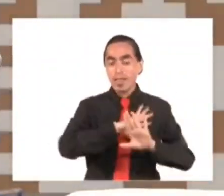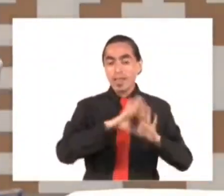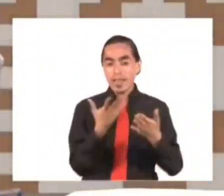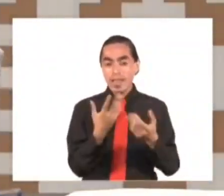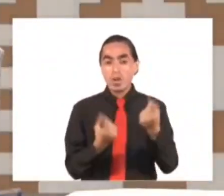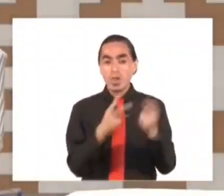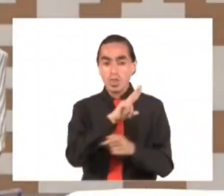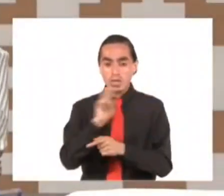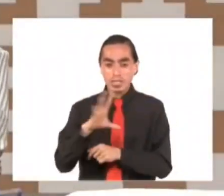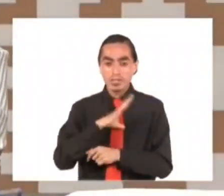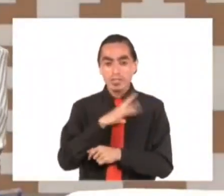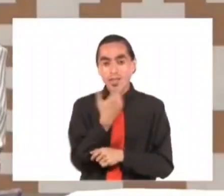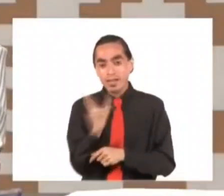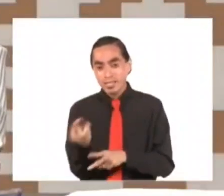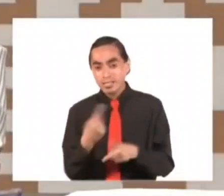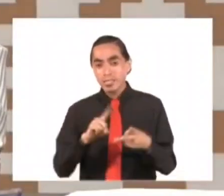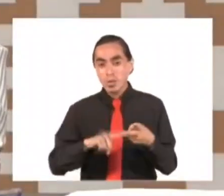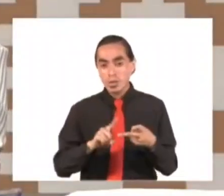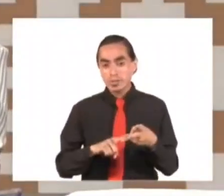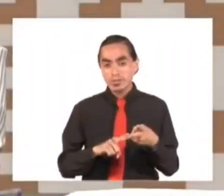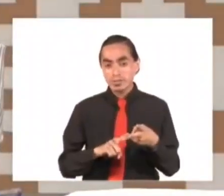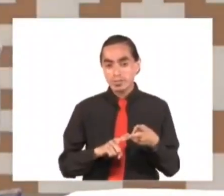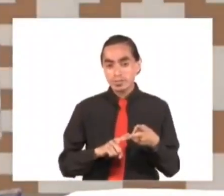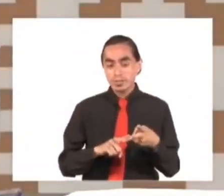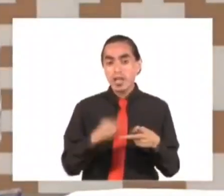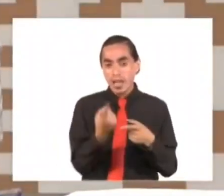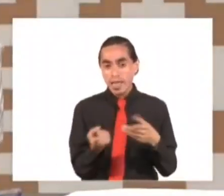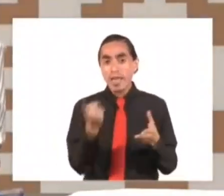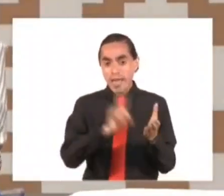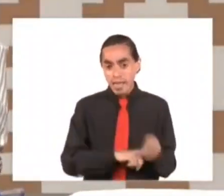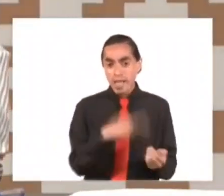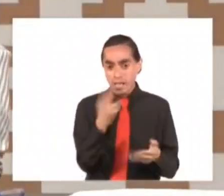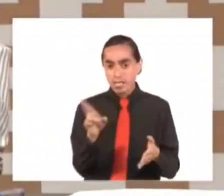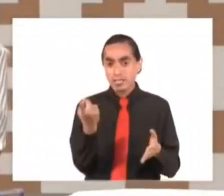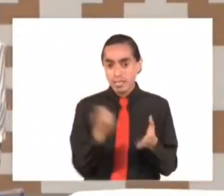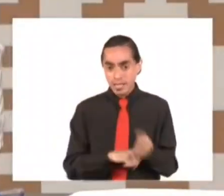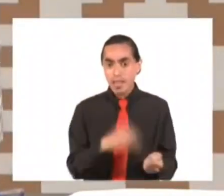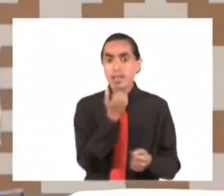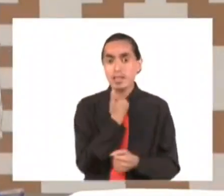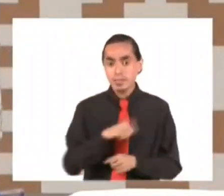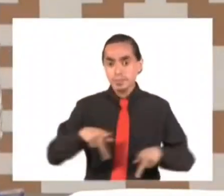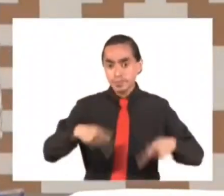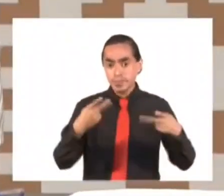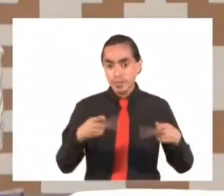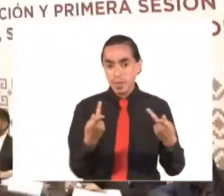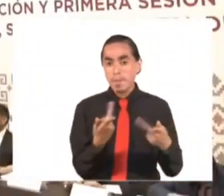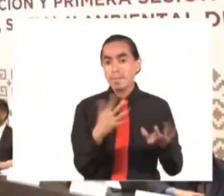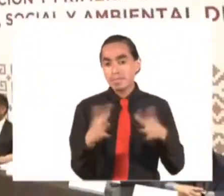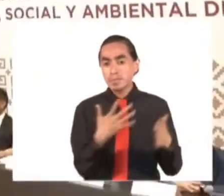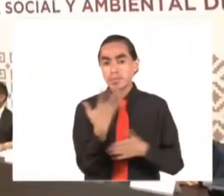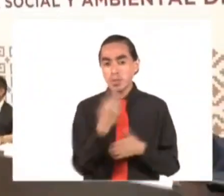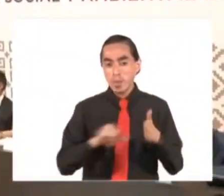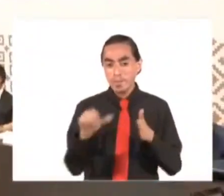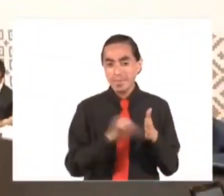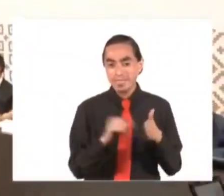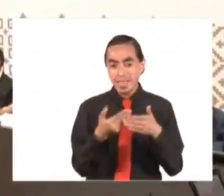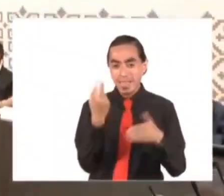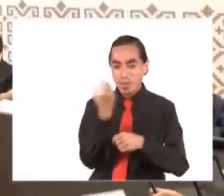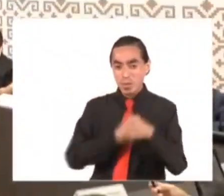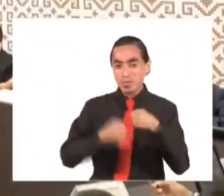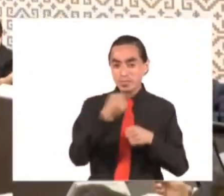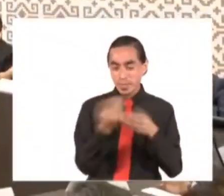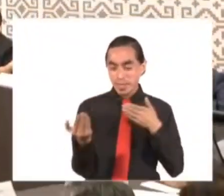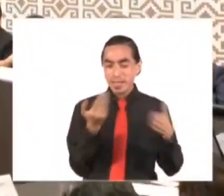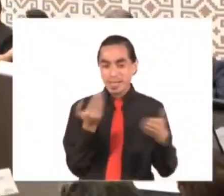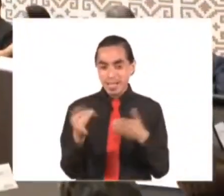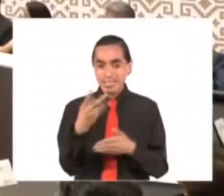de impacto vecinal, como restaurantes, principalmente con venta de alcohol. Es más de 5 veces los que se abrieron en ese mismo periodo del año pasado. Esto